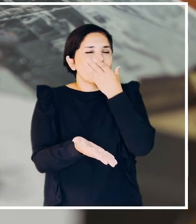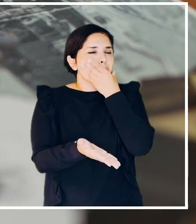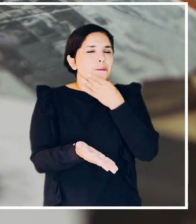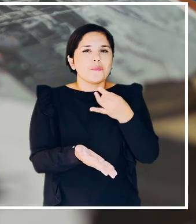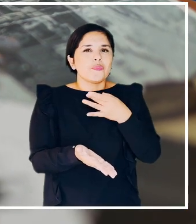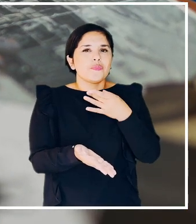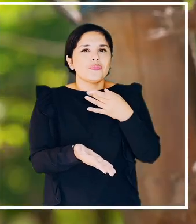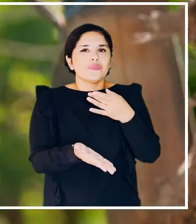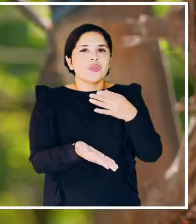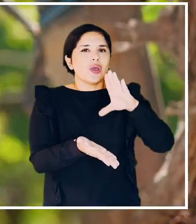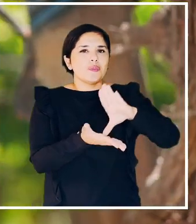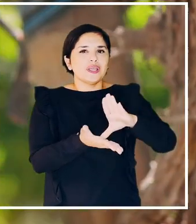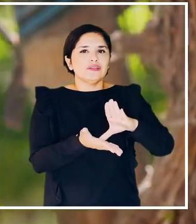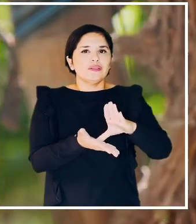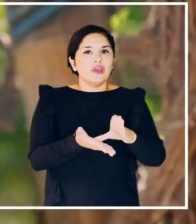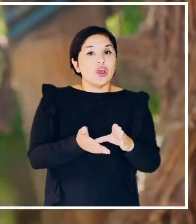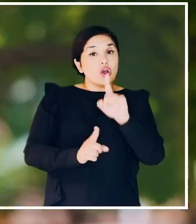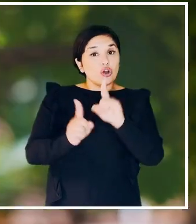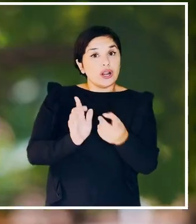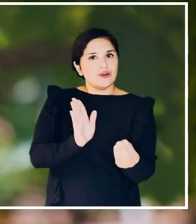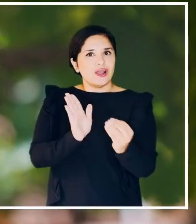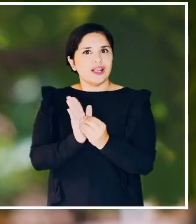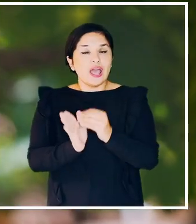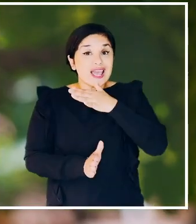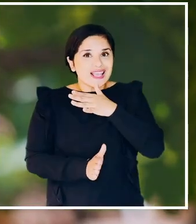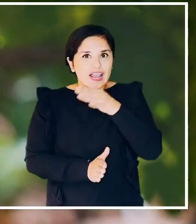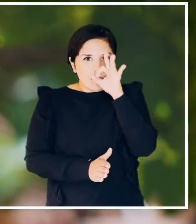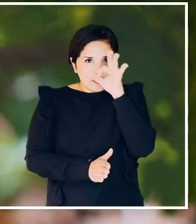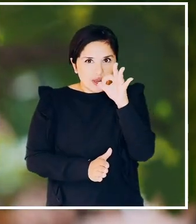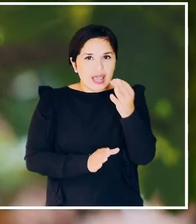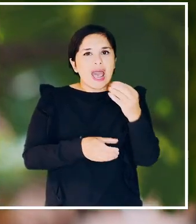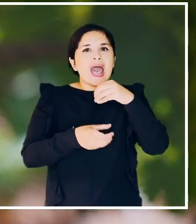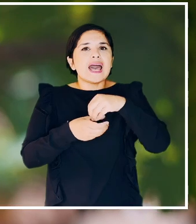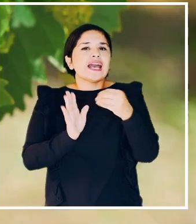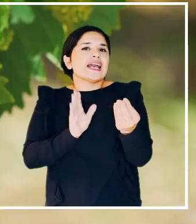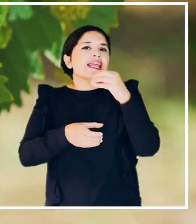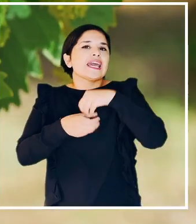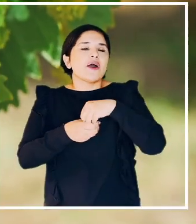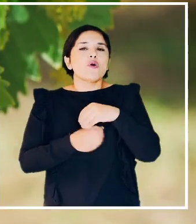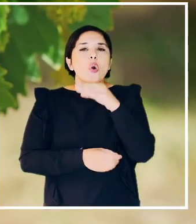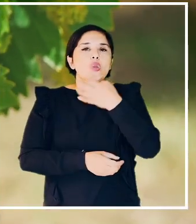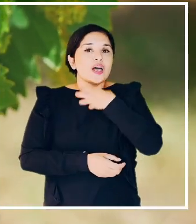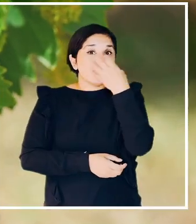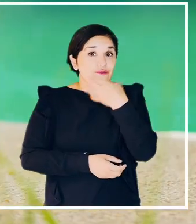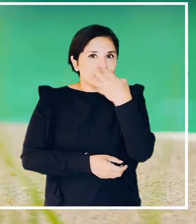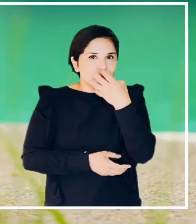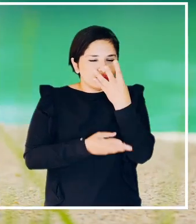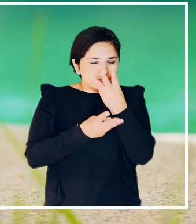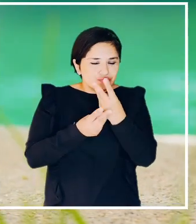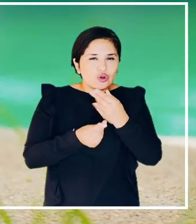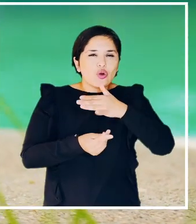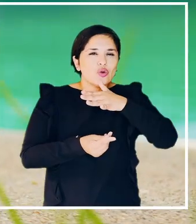esta maravillosa nación con un producto con valor agregado que a la uva pisquera, una noble fruta que nace aquí en Atacama, y nosotros